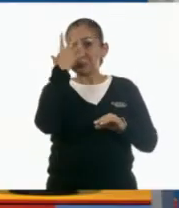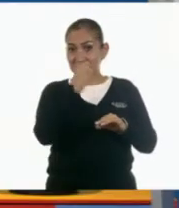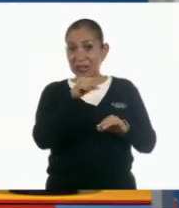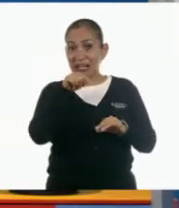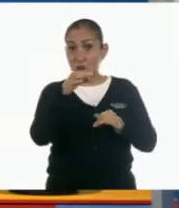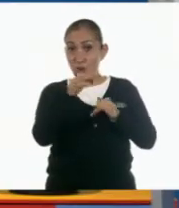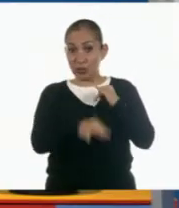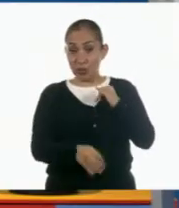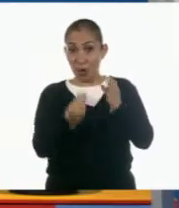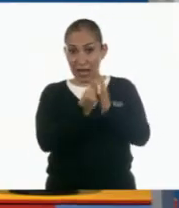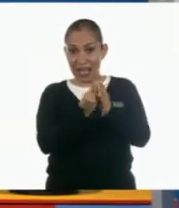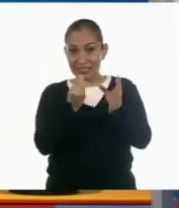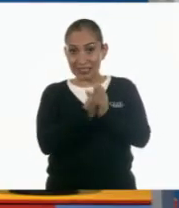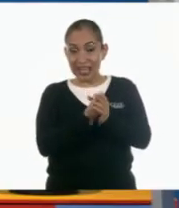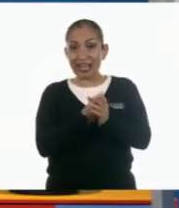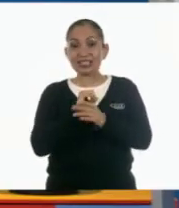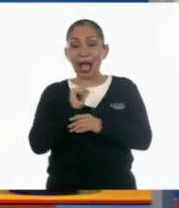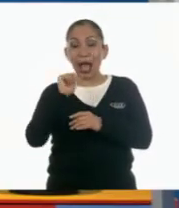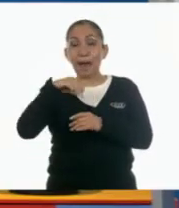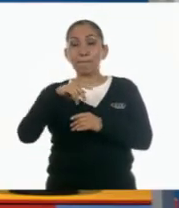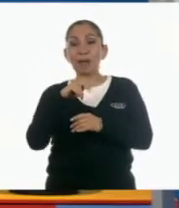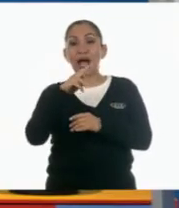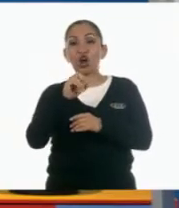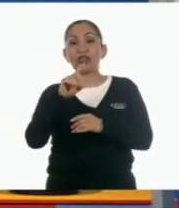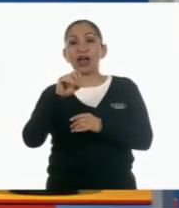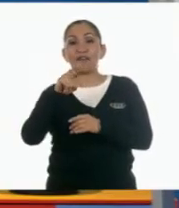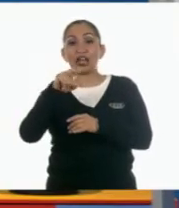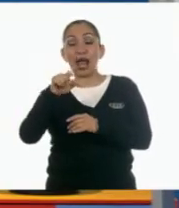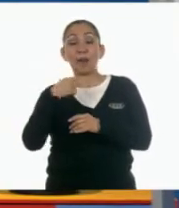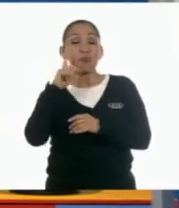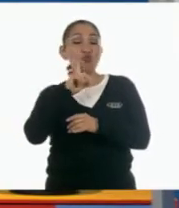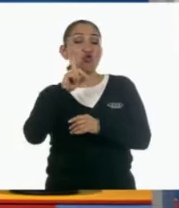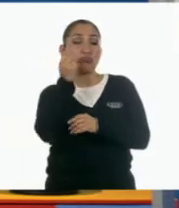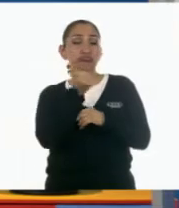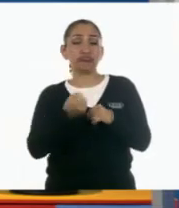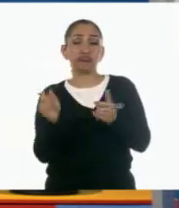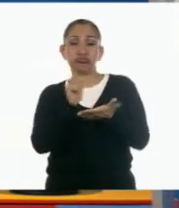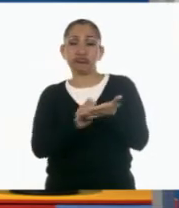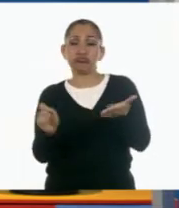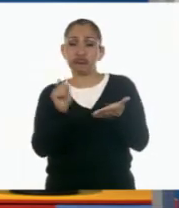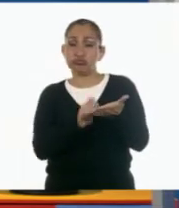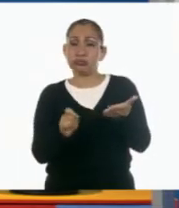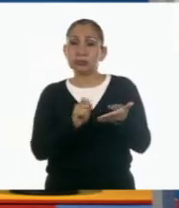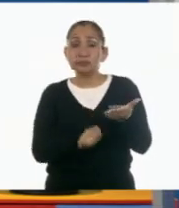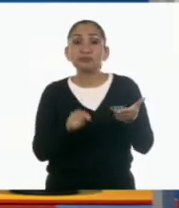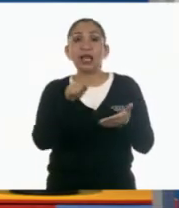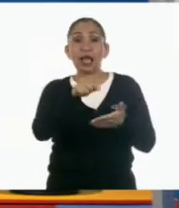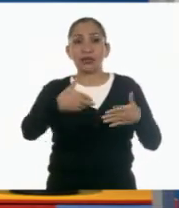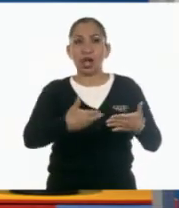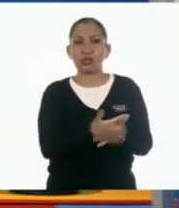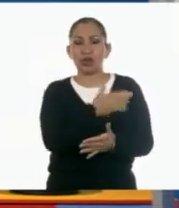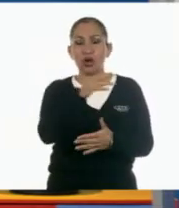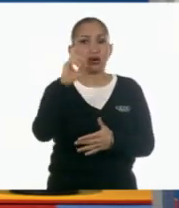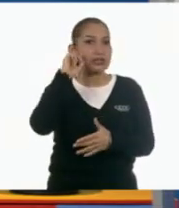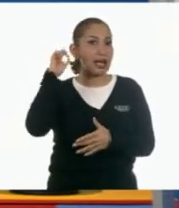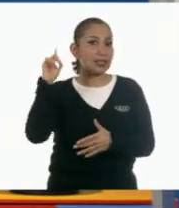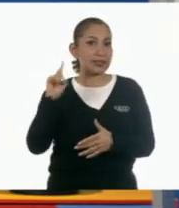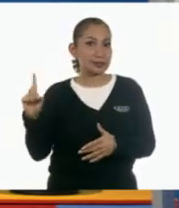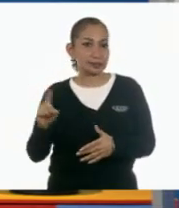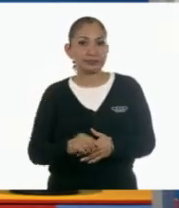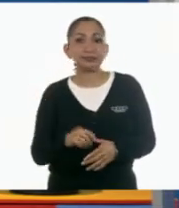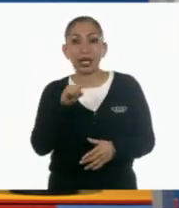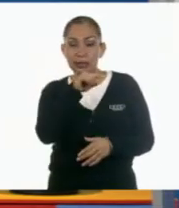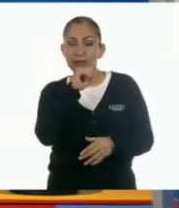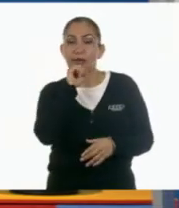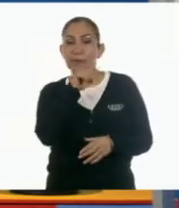al final de la sesión, que es de Amparo Dávila, una escritora mexicana muy famosa y que nació en Zacatecas, de